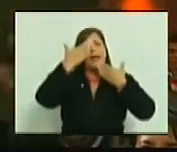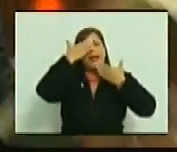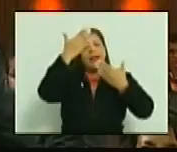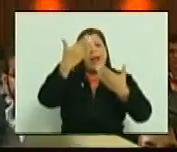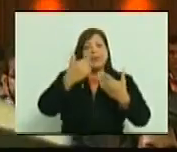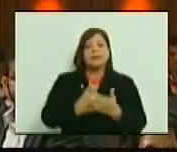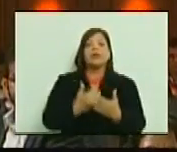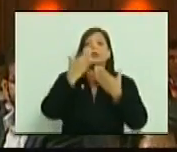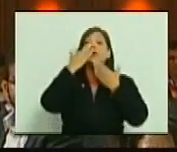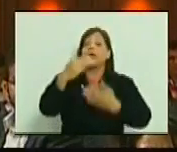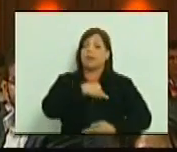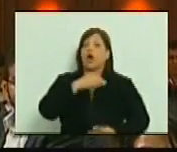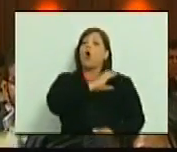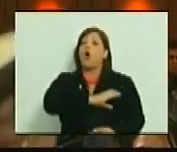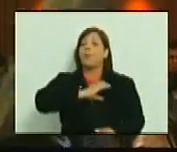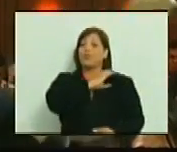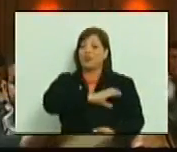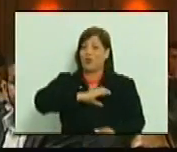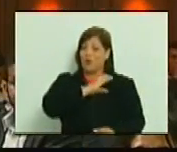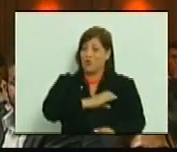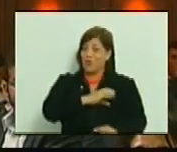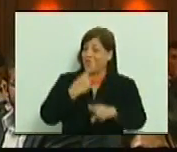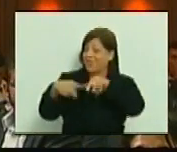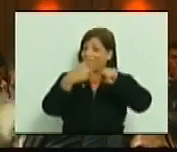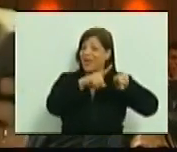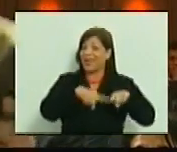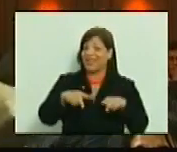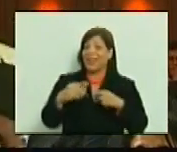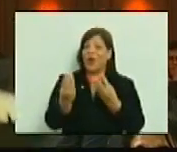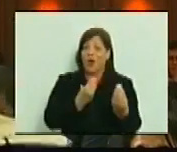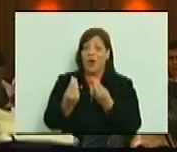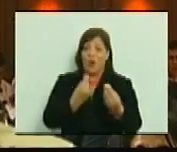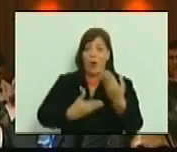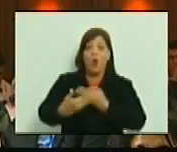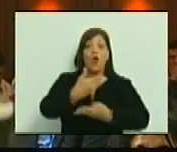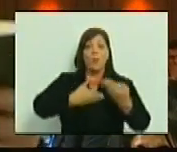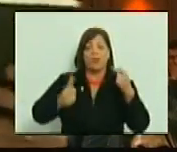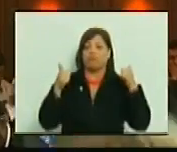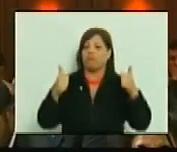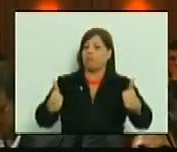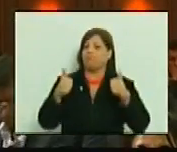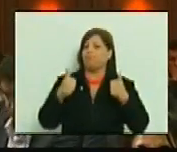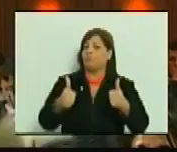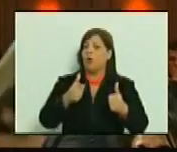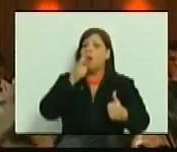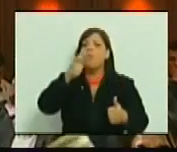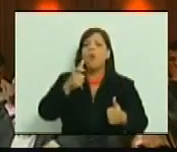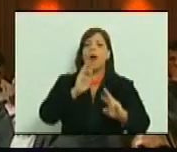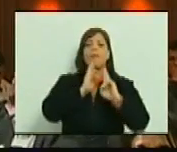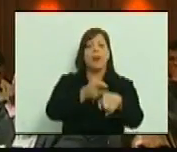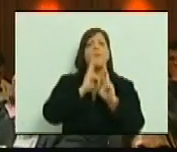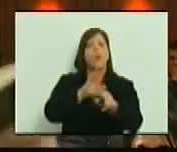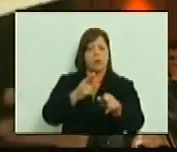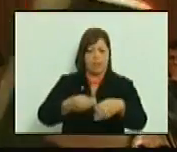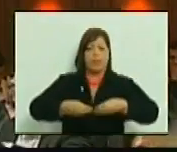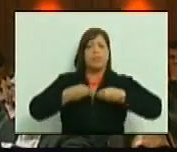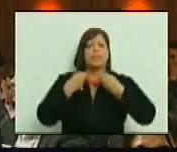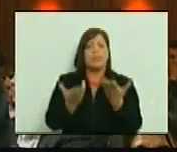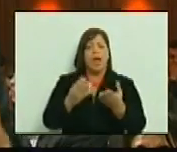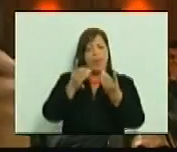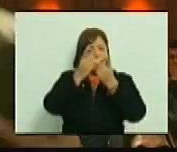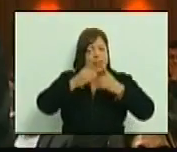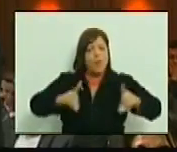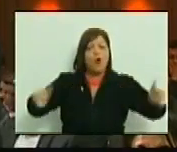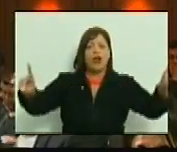de pertenecer a esta comisión diversificada y que va a dar resultados al pueblo, que va a dar resultados de democracia,